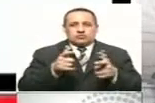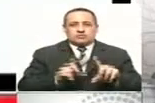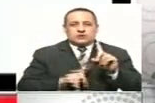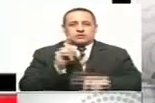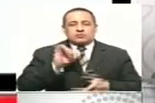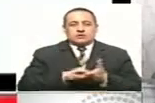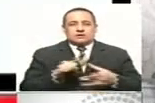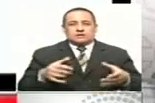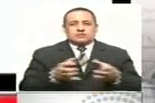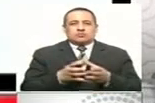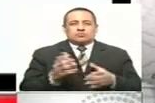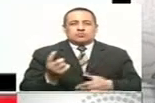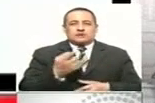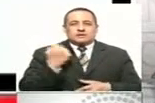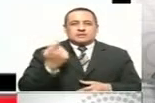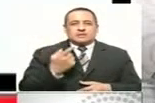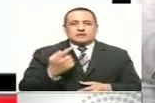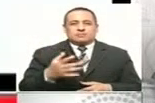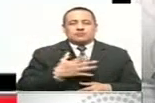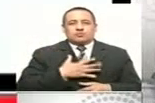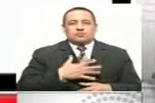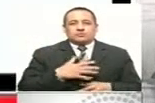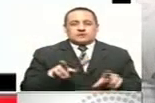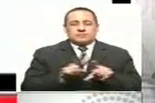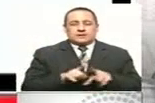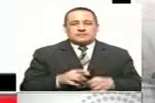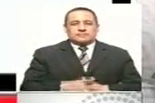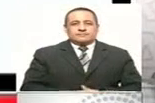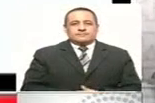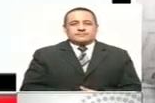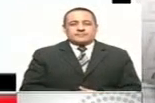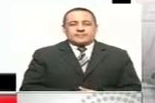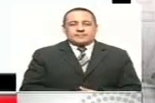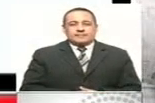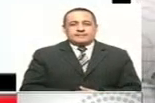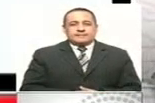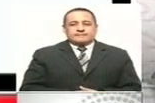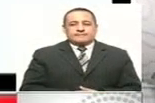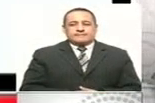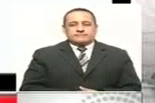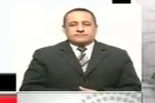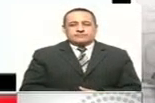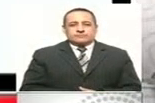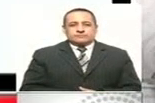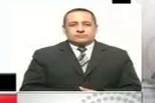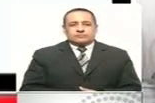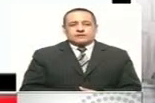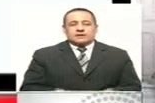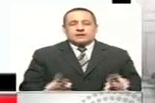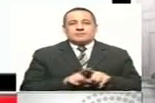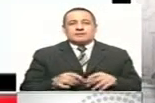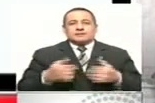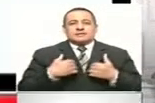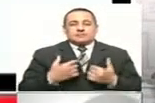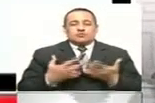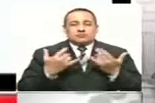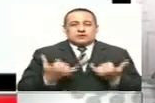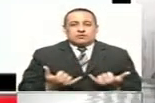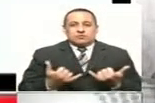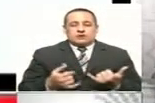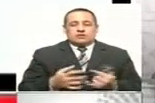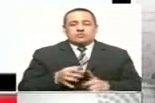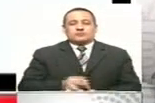los organismos propios de esta función, ¿no? Entonces, ahí tenemos